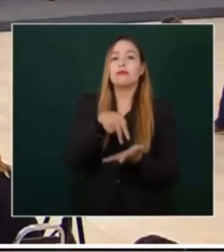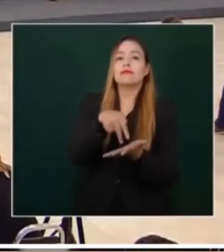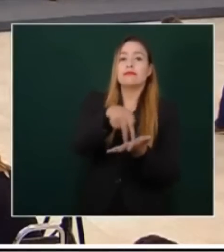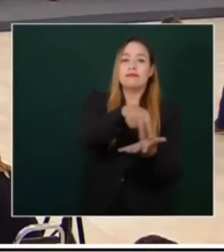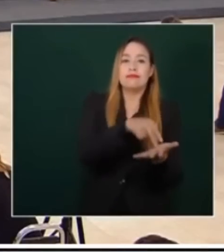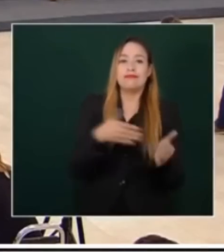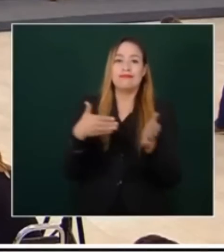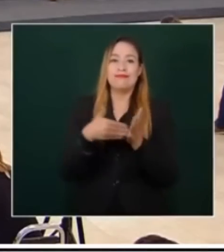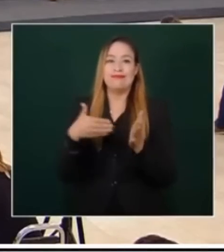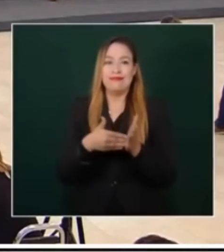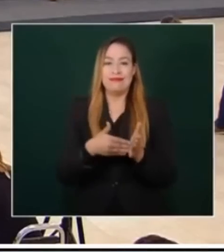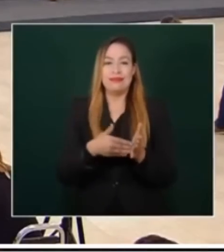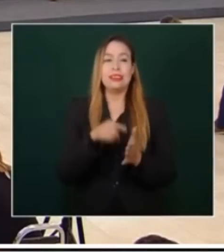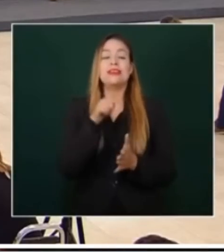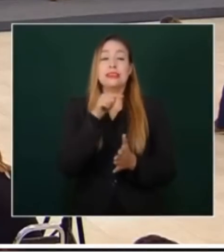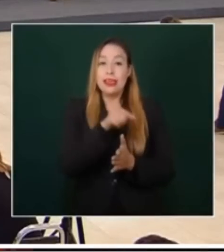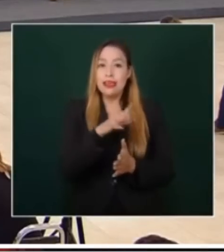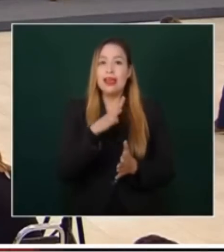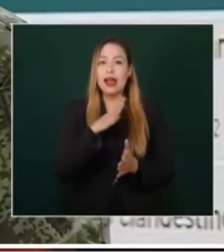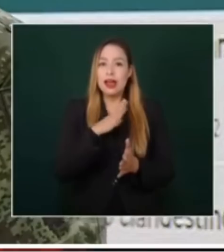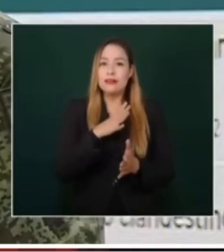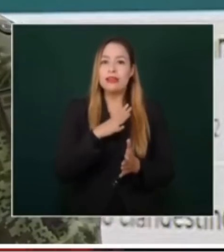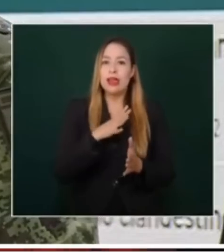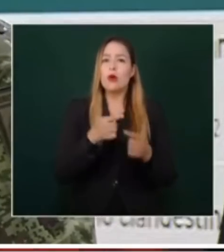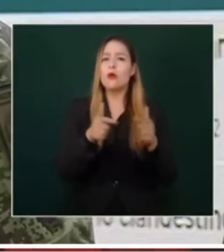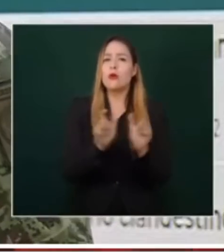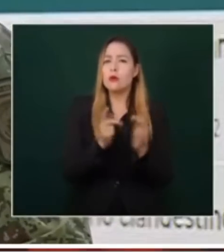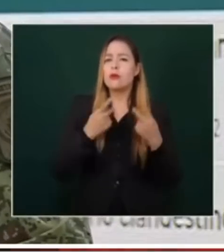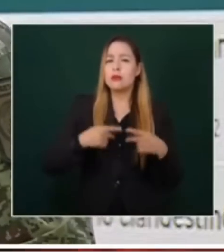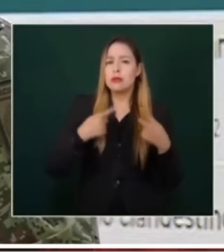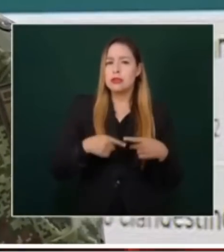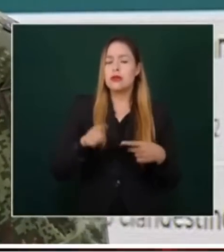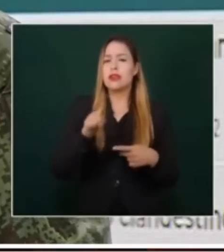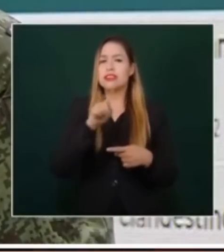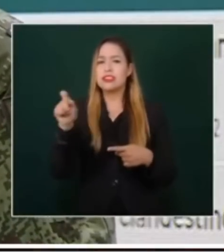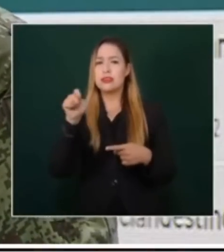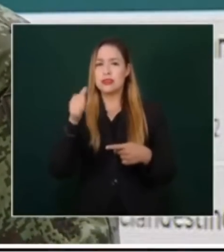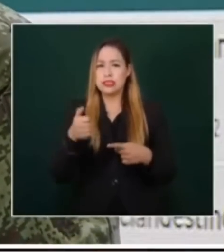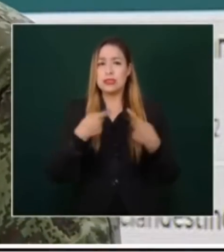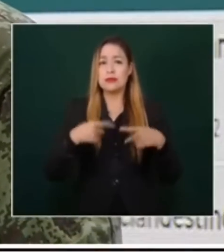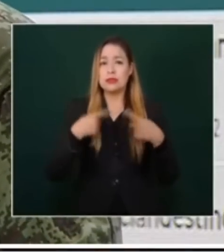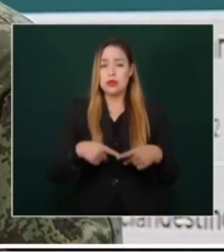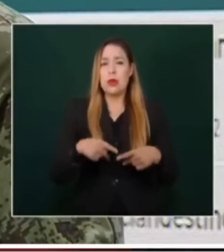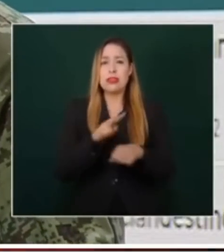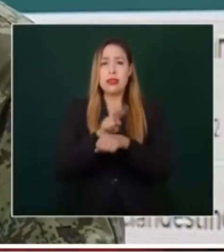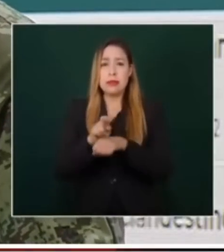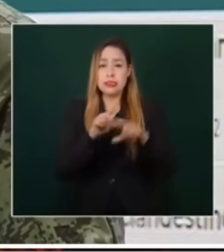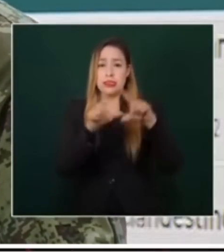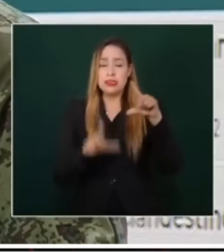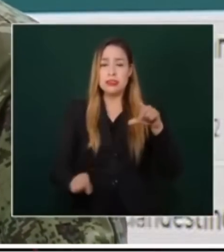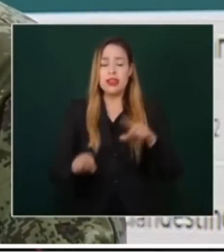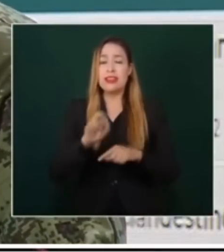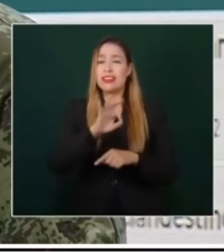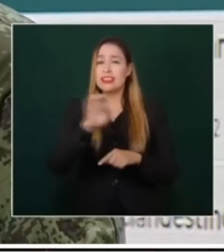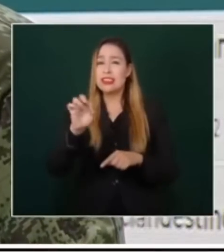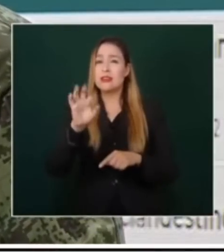una fuerza que está integrada por 106 elementos de la Guardia Nacional, 352 de